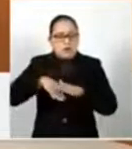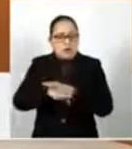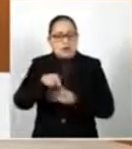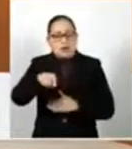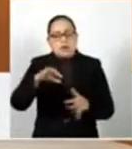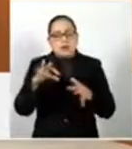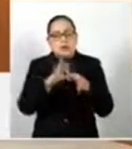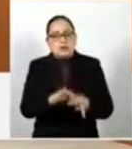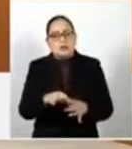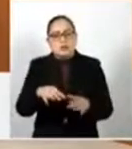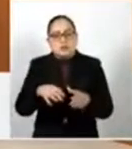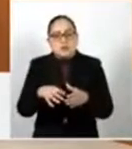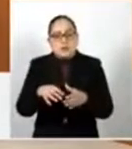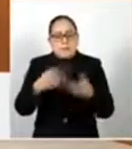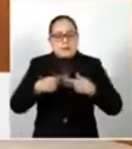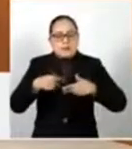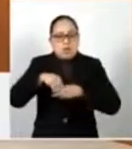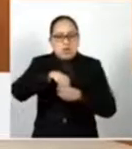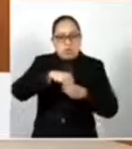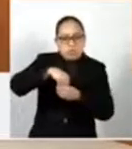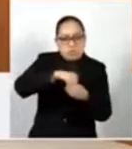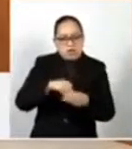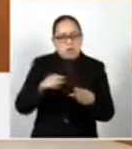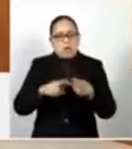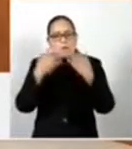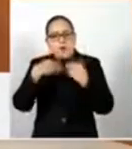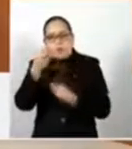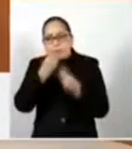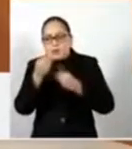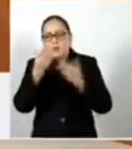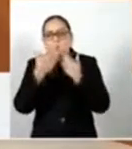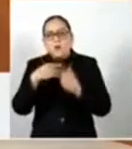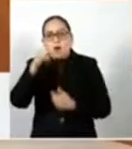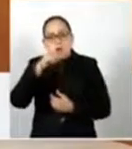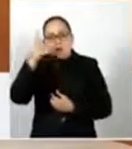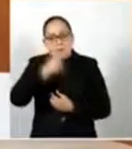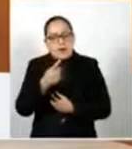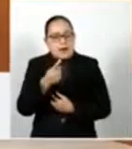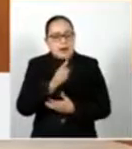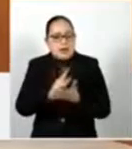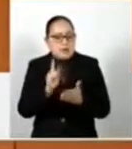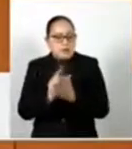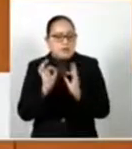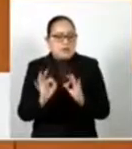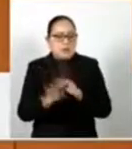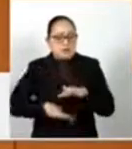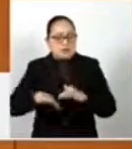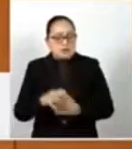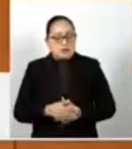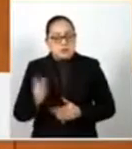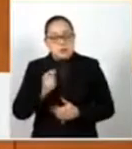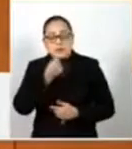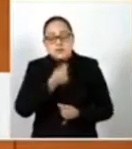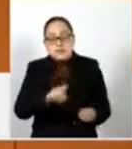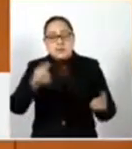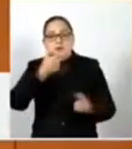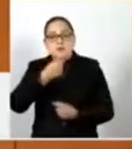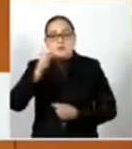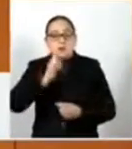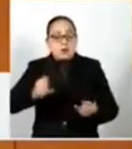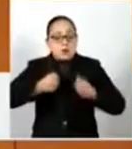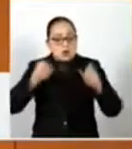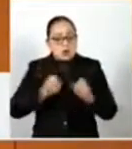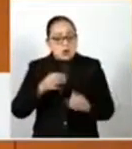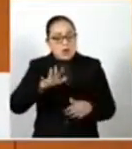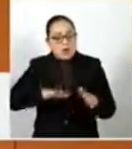de hacinamiento, falta de alimentos y hasta de aguas para una mínima higiene. Cuando son niñas y niños adolescentes,